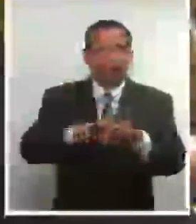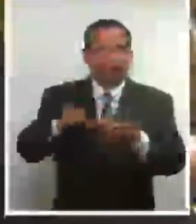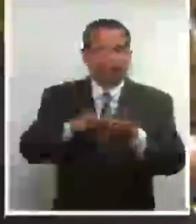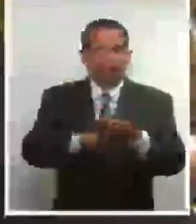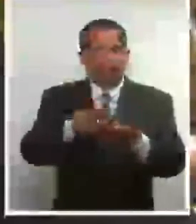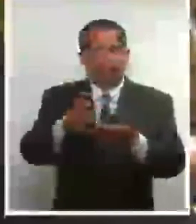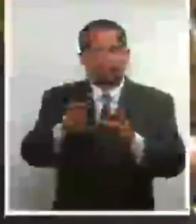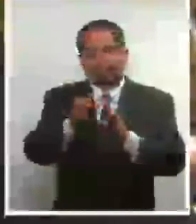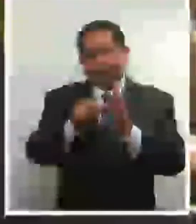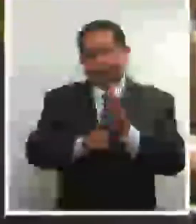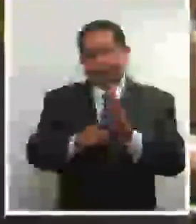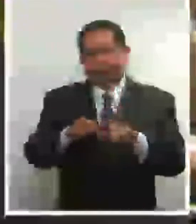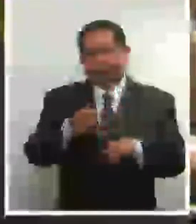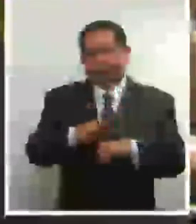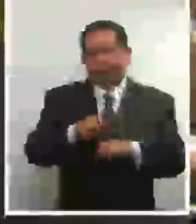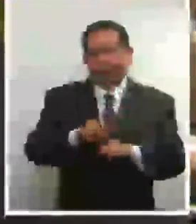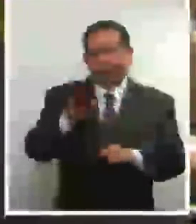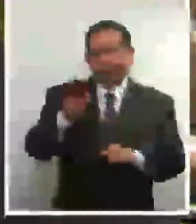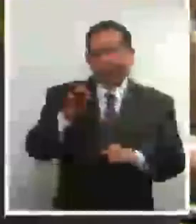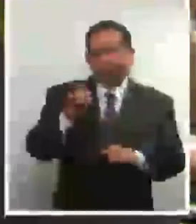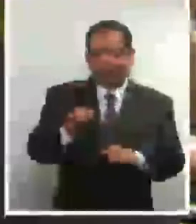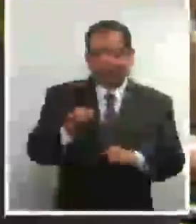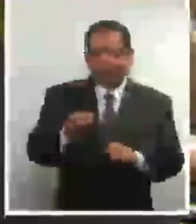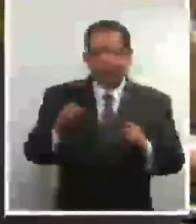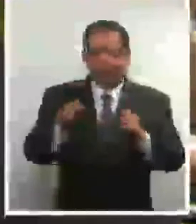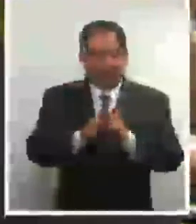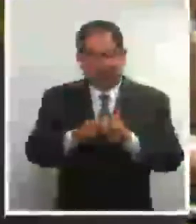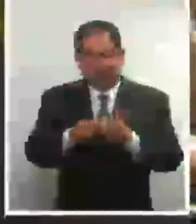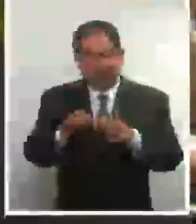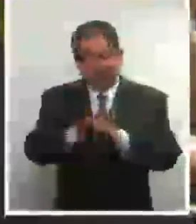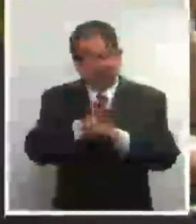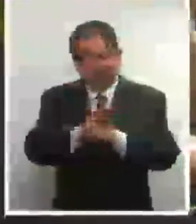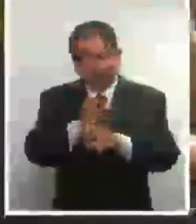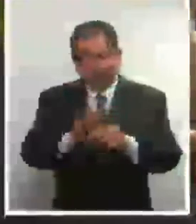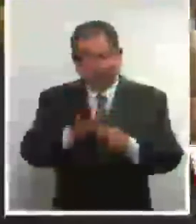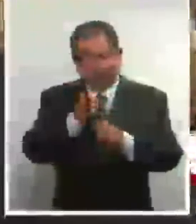a este artículo 49 con las